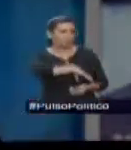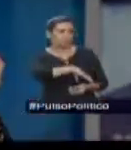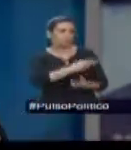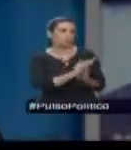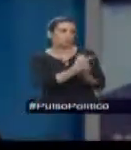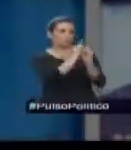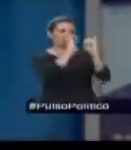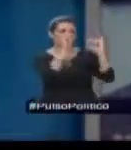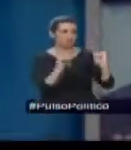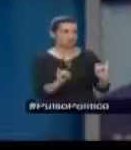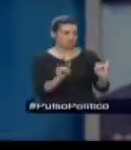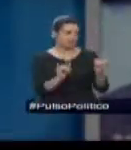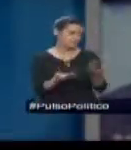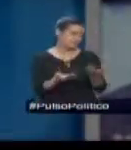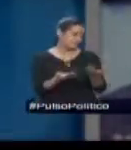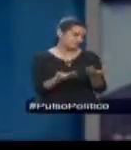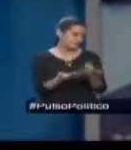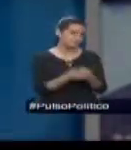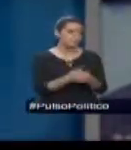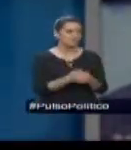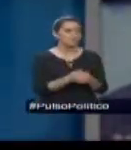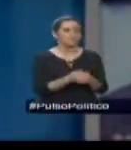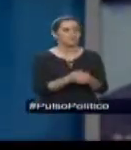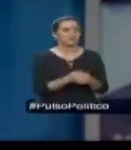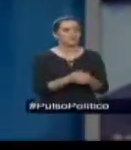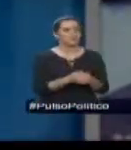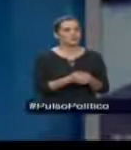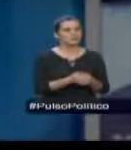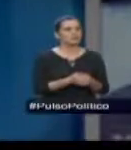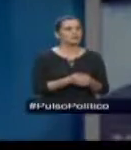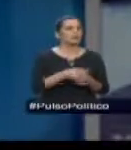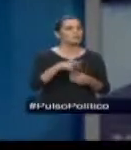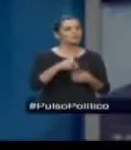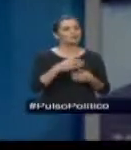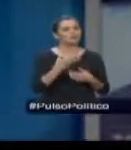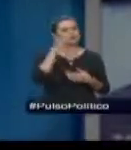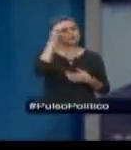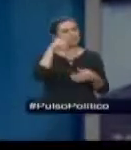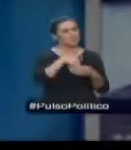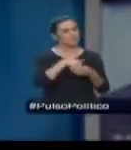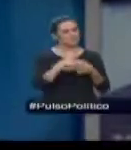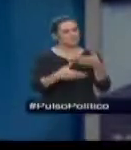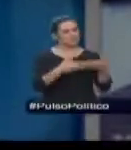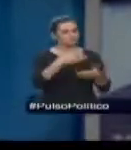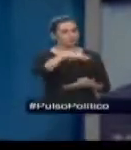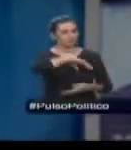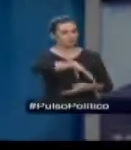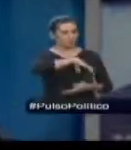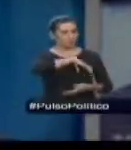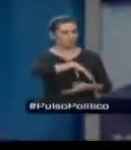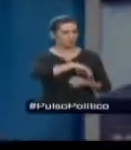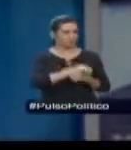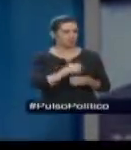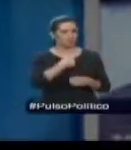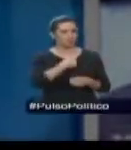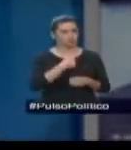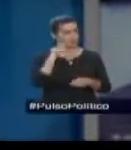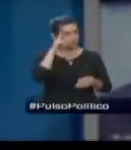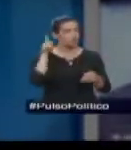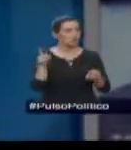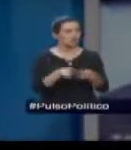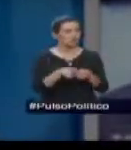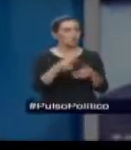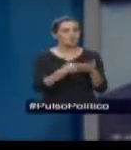sancionador desde la capital desde el centro no se cree en los procesos de descentralización yo estoy totalmente de acuerdo